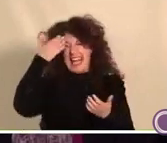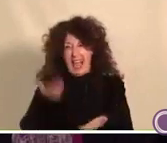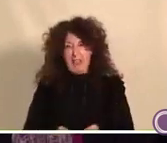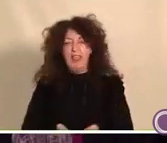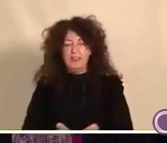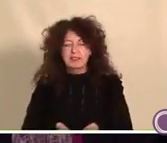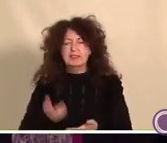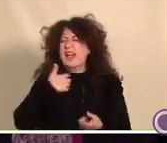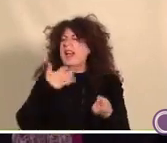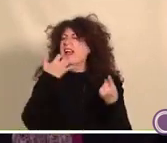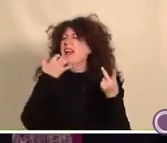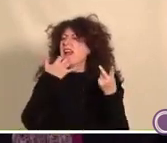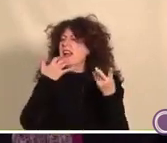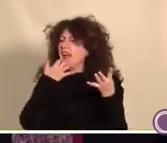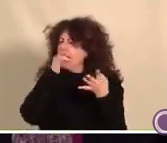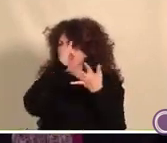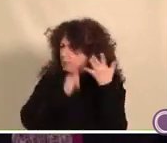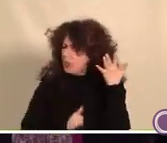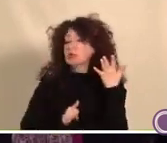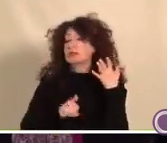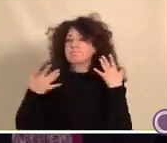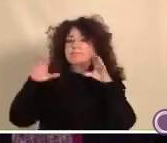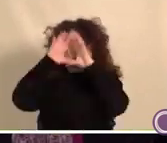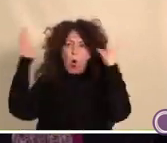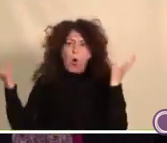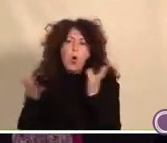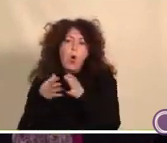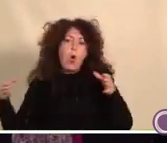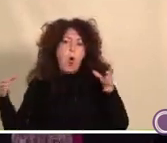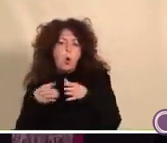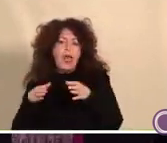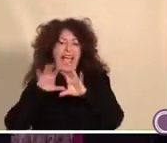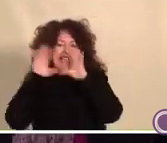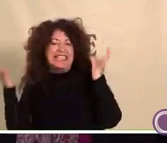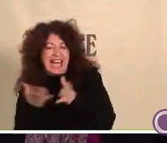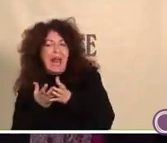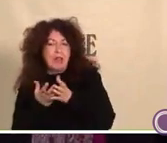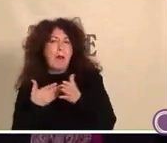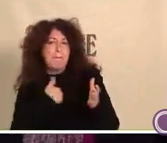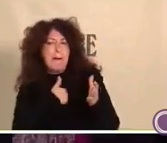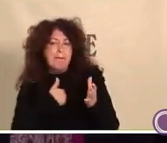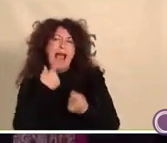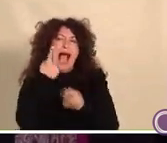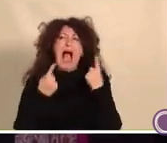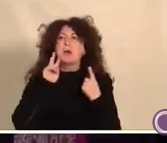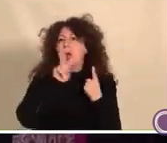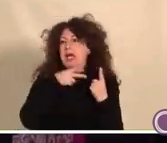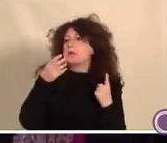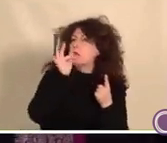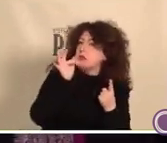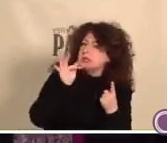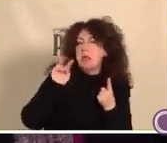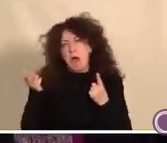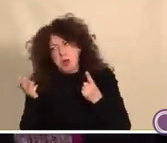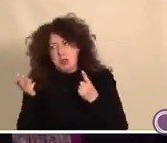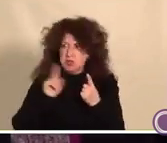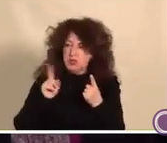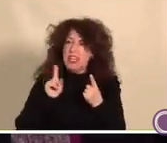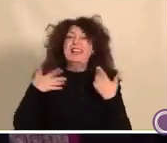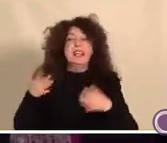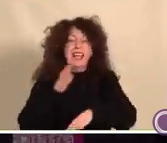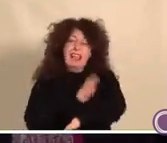en los que la comunidad internacional ha jugado un papel algunos de ellos positivos otros no tanto y consideramos que es importante que la